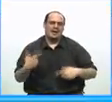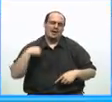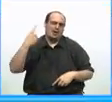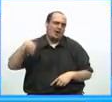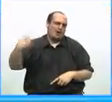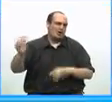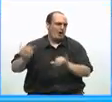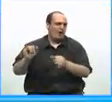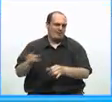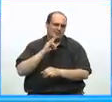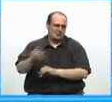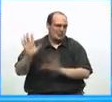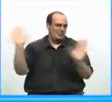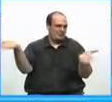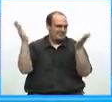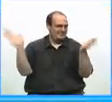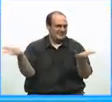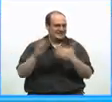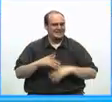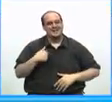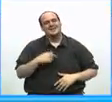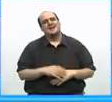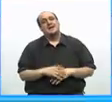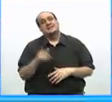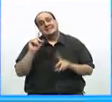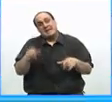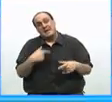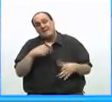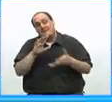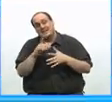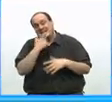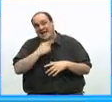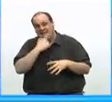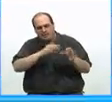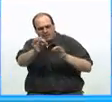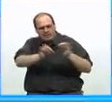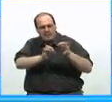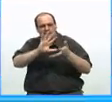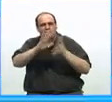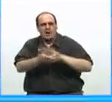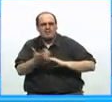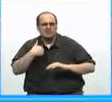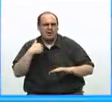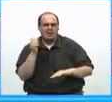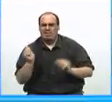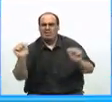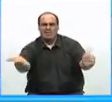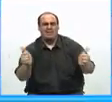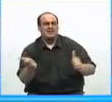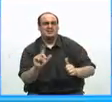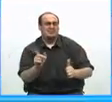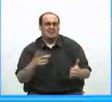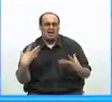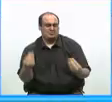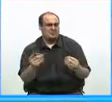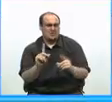que que esté mejor Y además por cómo juega racin también no es beneficioso ni para mí ni para para el equipo